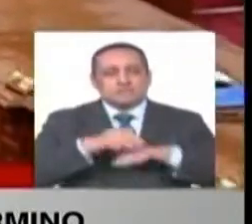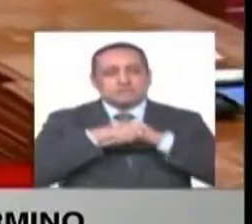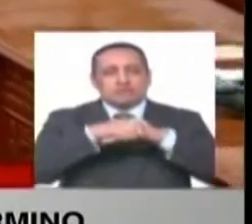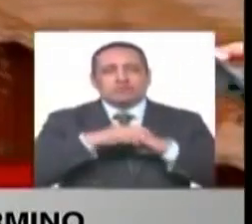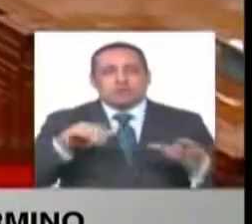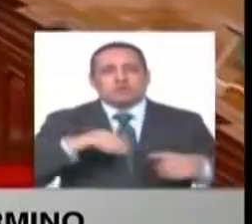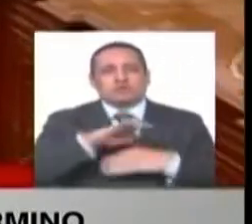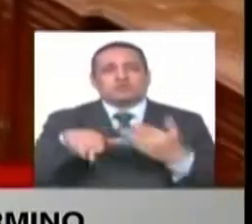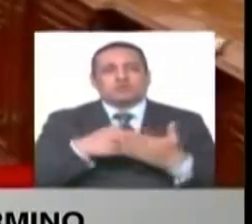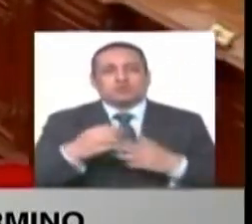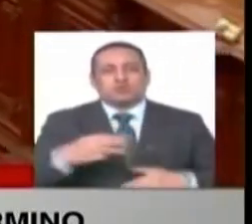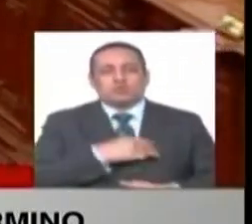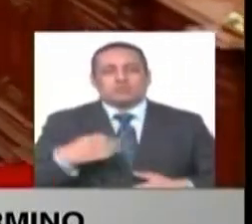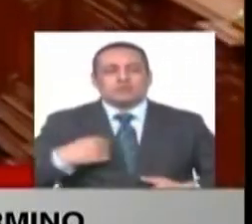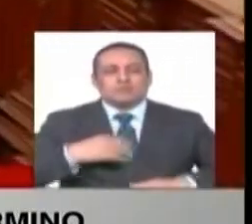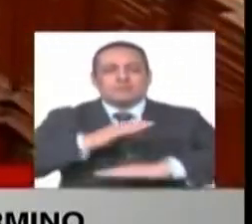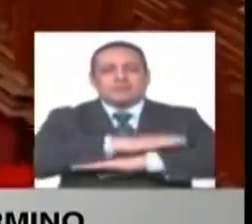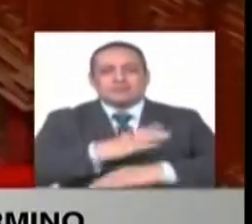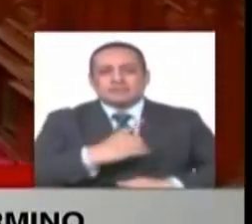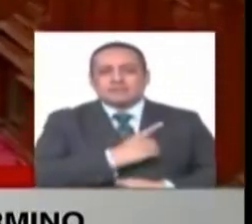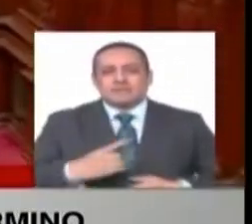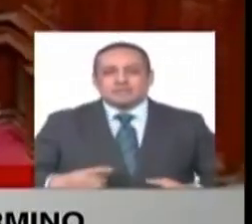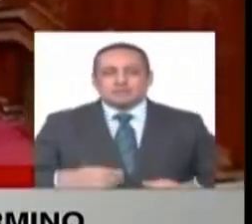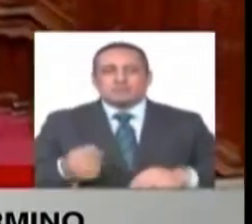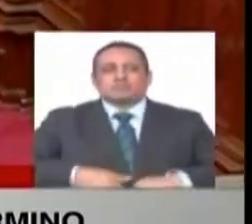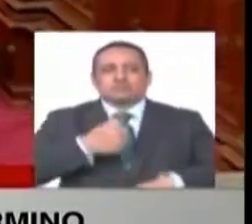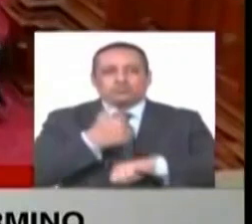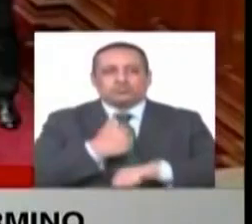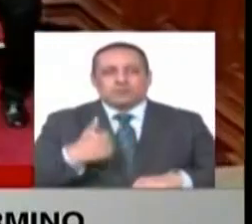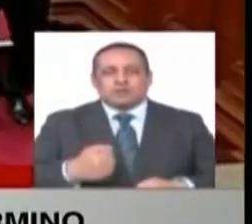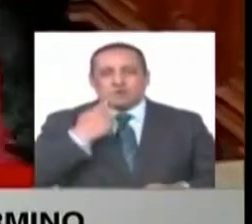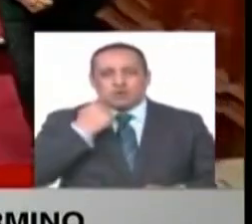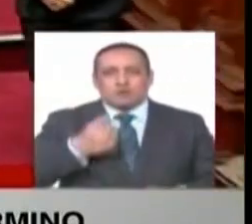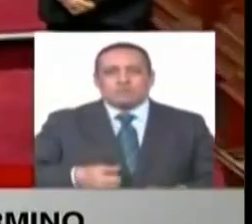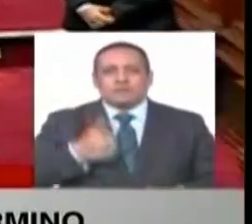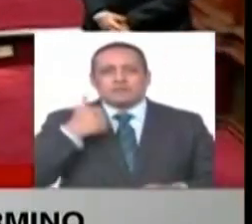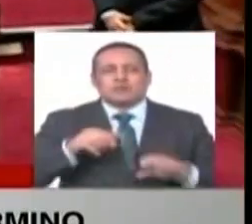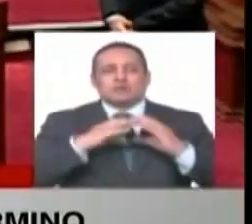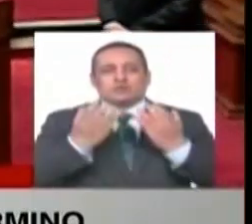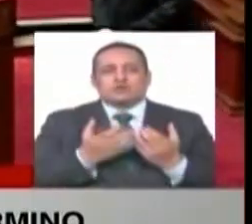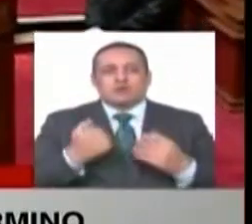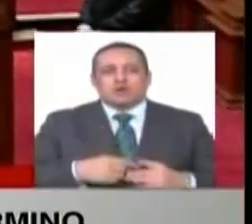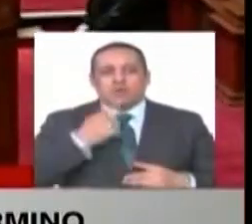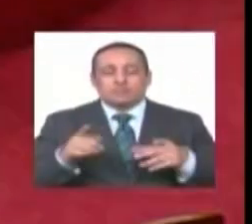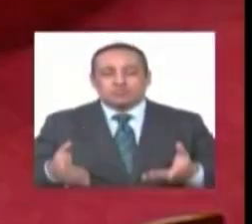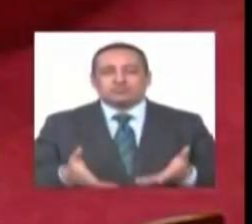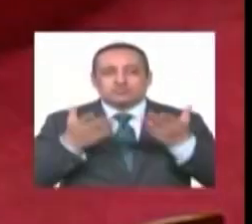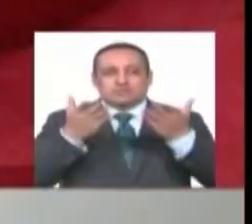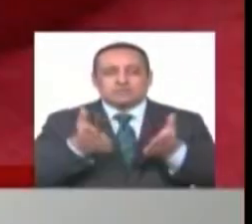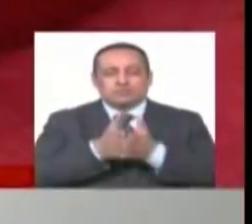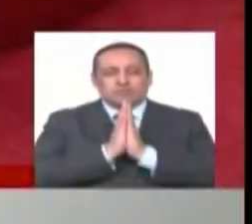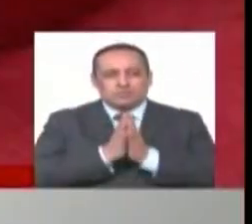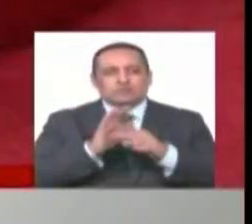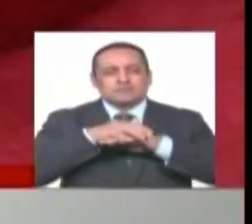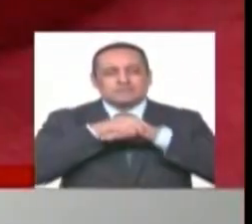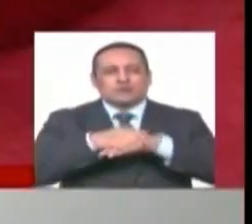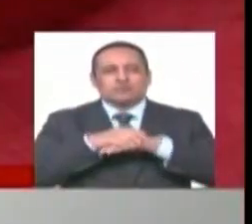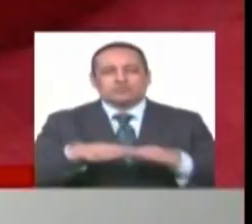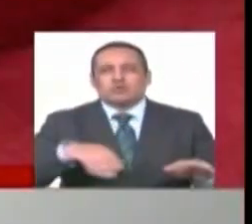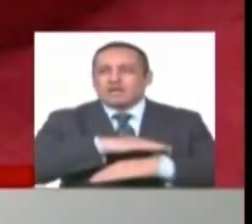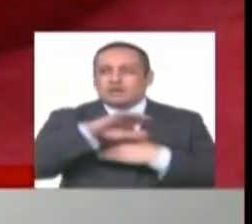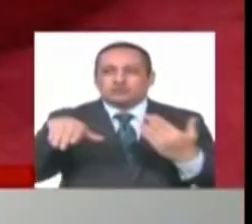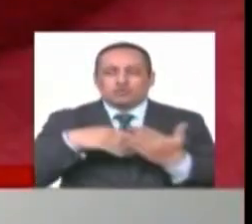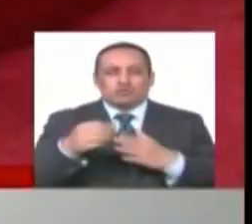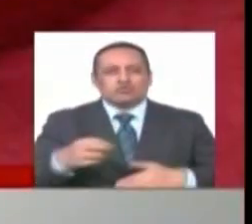principio estaban a favor de firmar la moción de censura contra Jorge Chávez, pero que por esas declaraciones que dio Patricia Chirinos